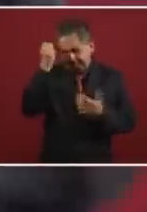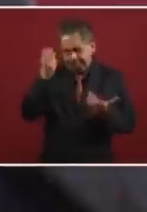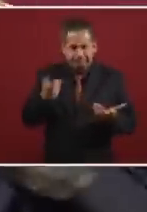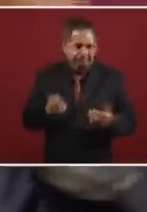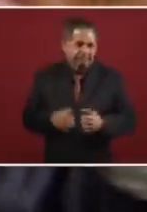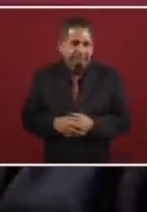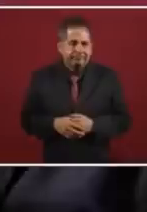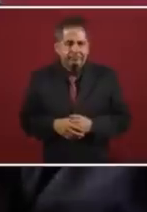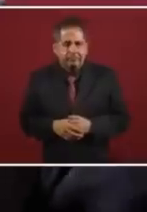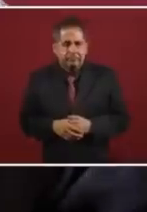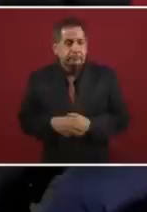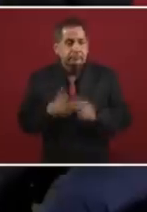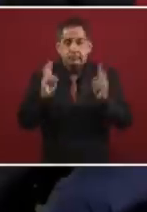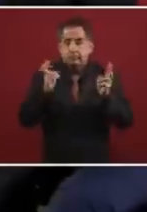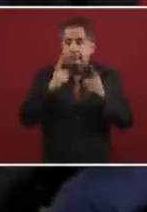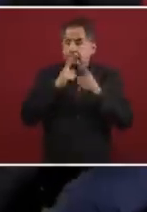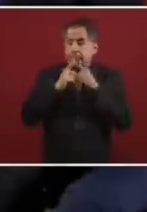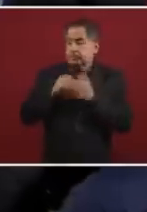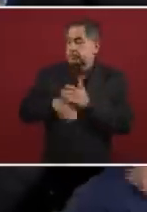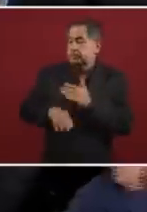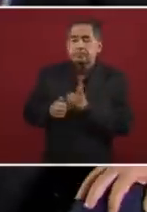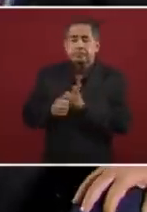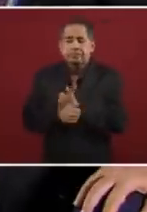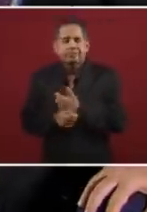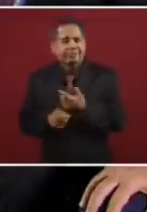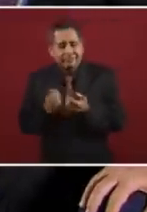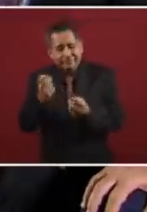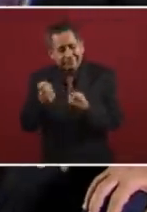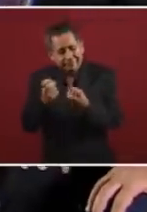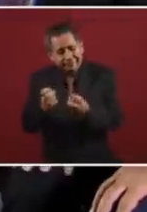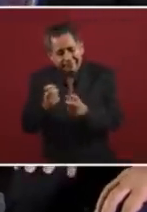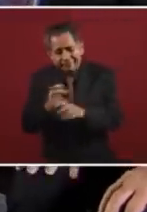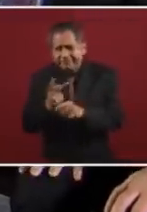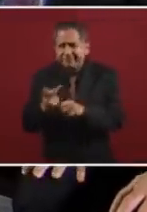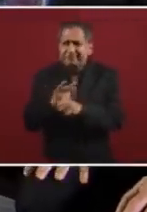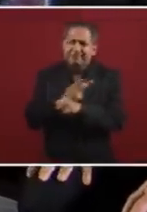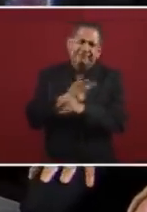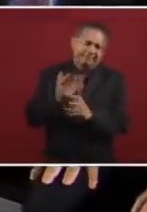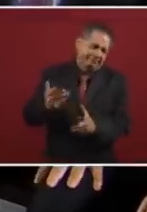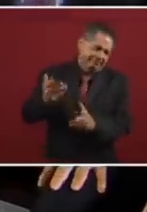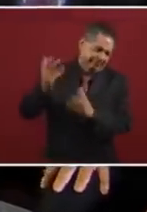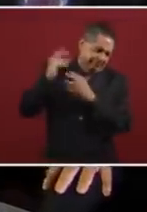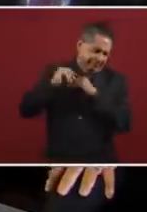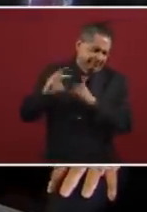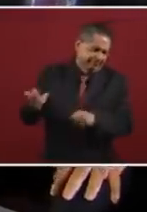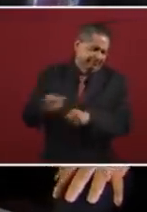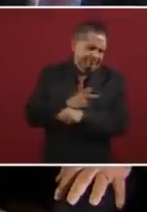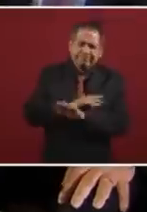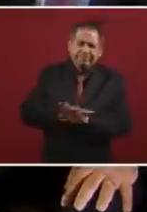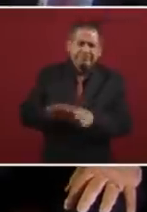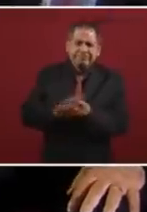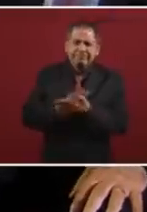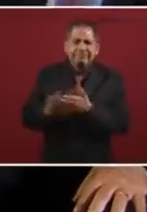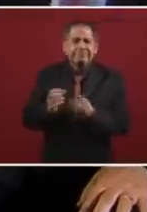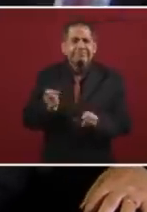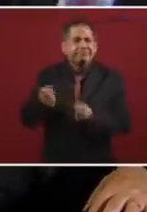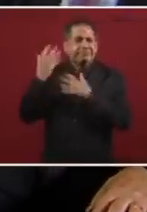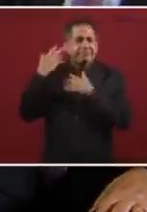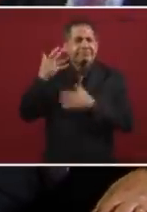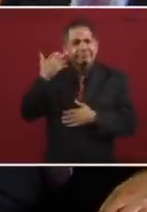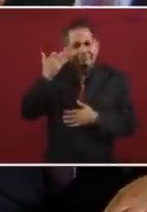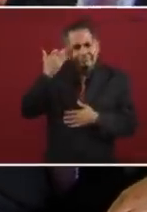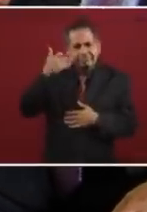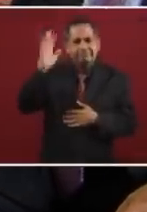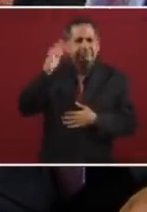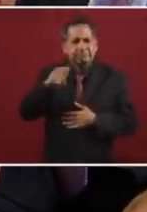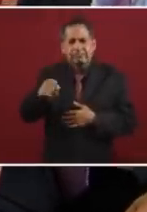temas que no se podían tratar todo eso es del régimen vamos a decir